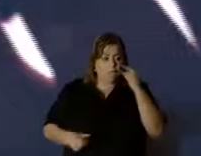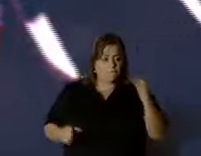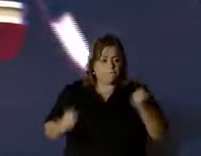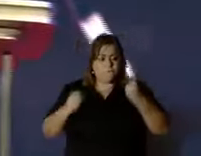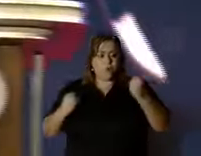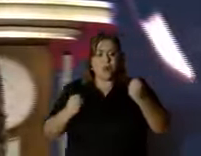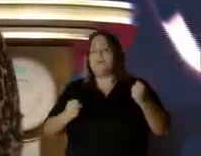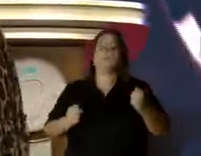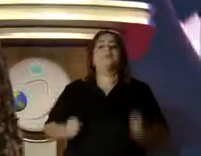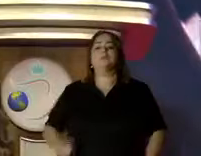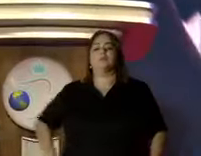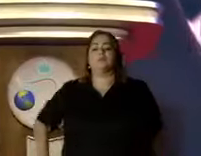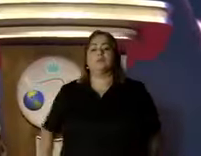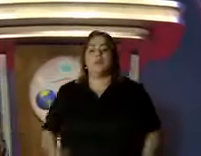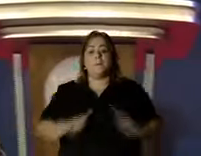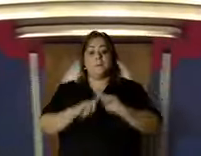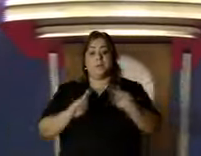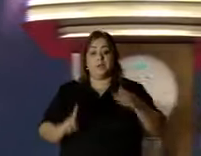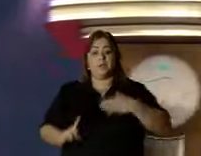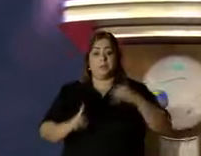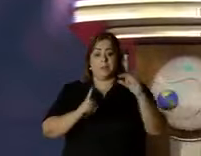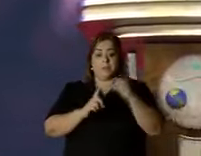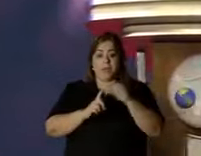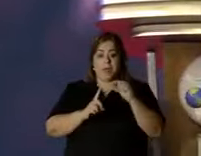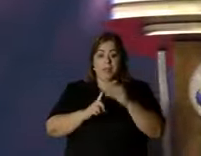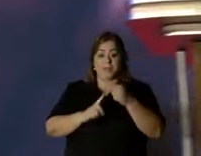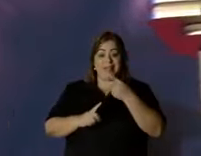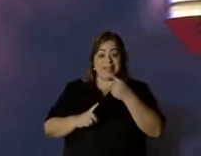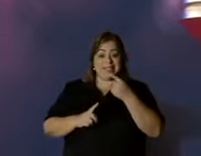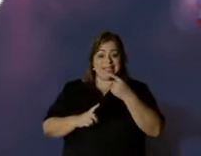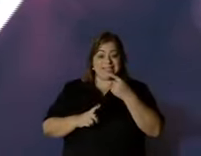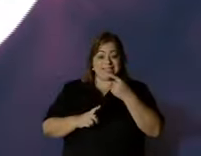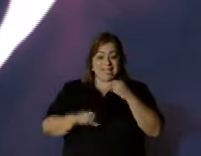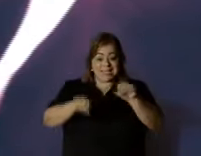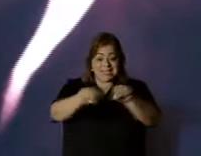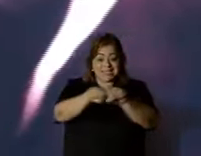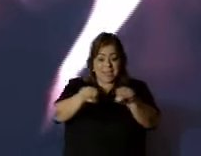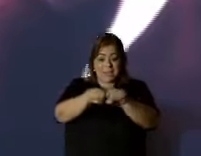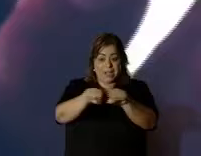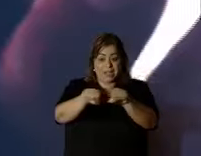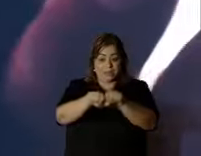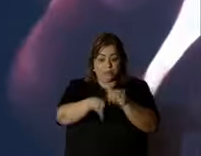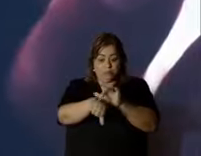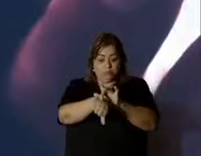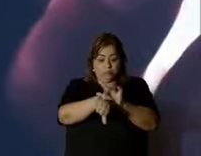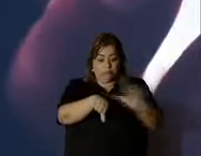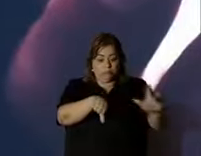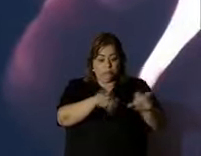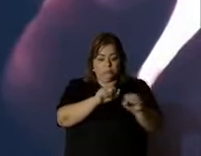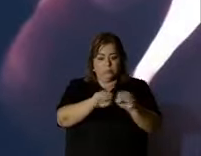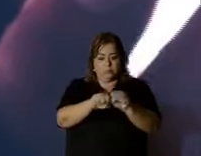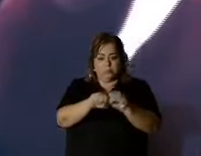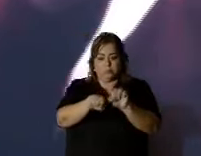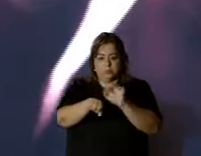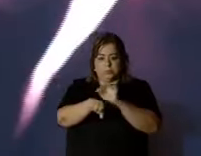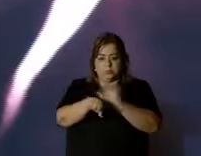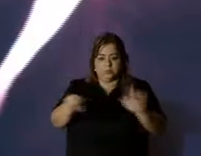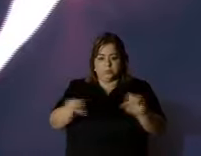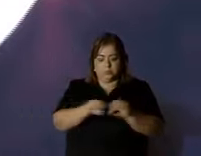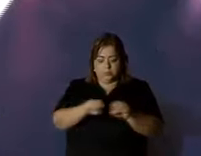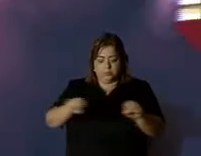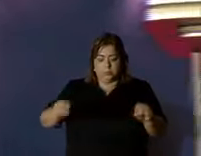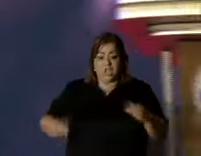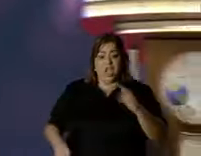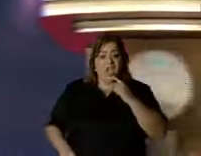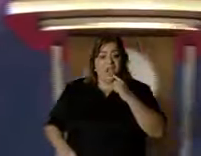fue. Pero en mis palabras, mandó a quitarse los zapatos en las piedras. Y yo miré para todos lados y yo, talking to